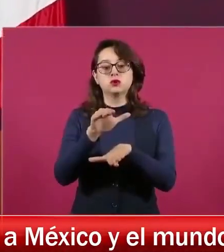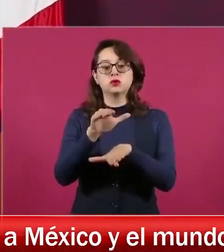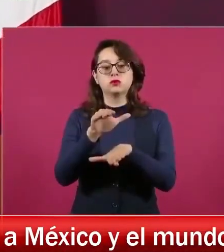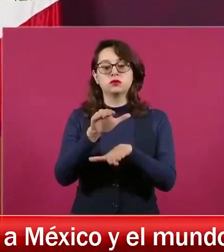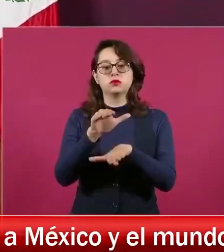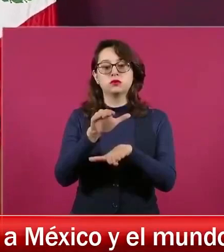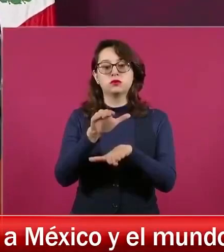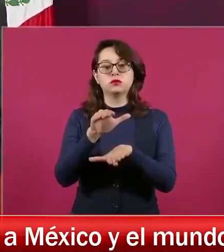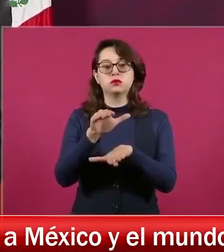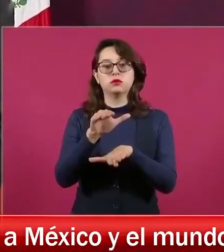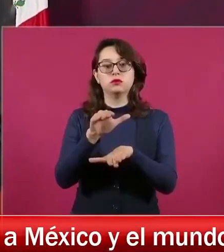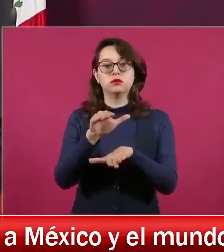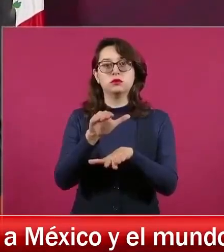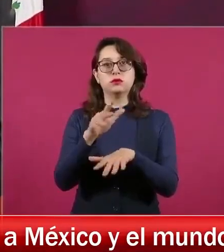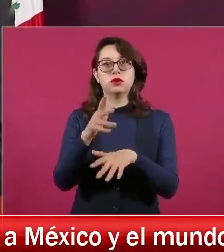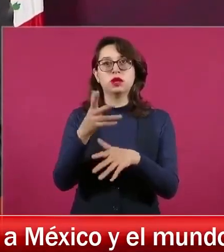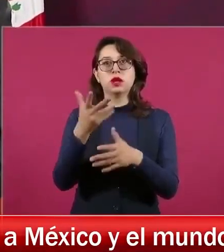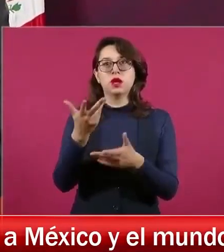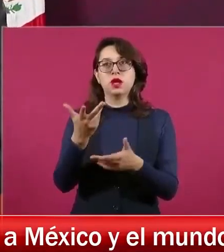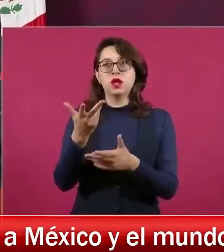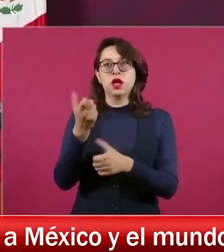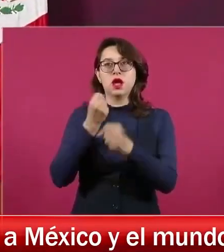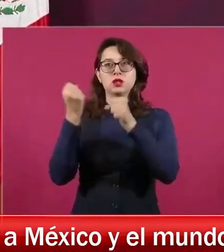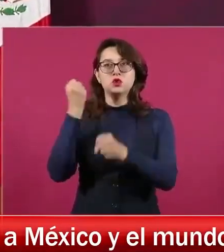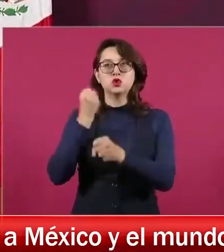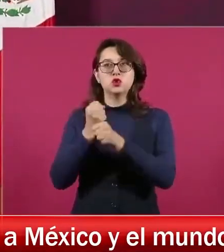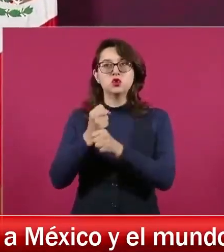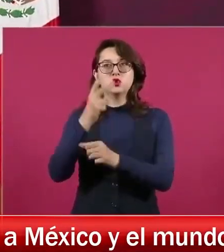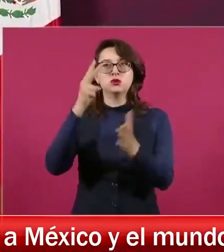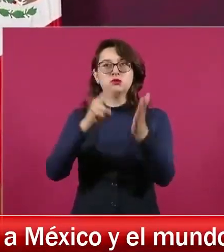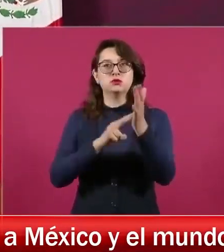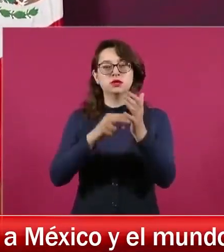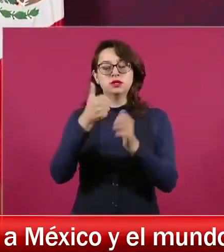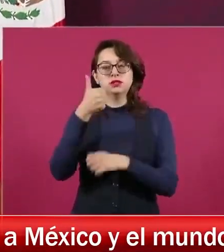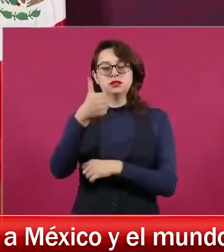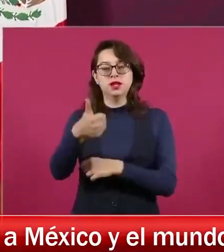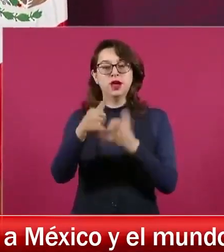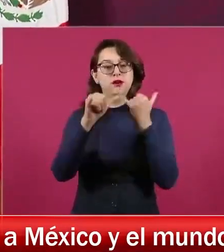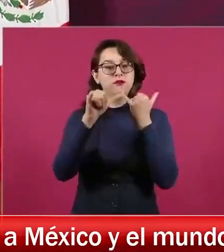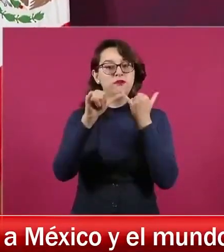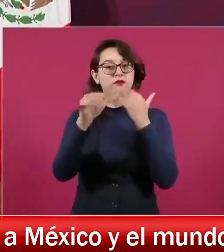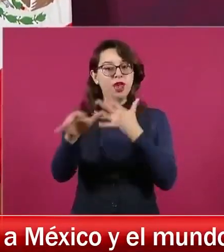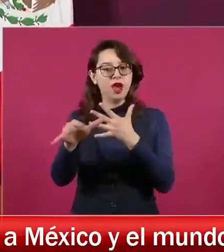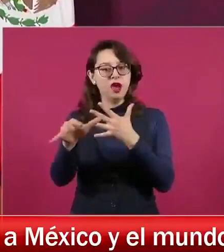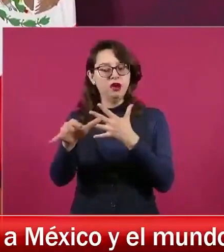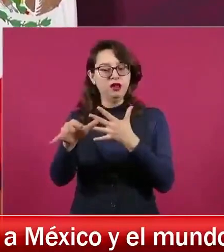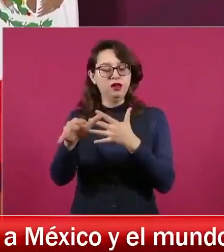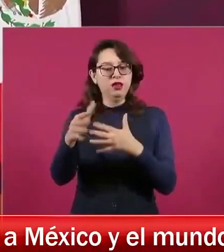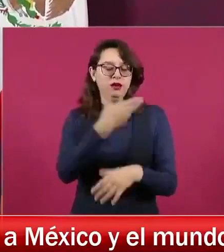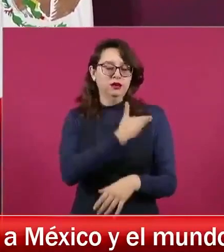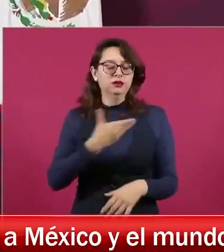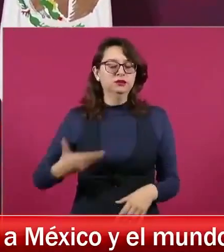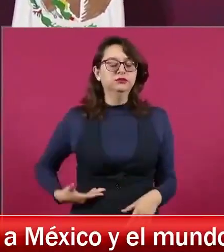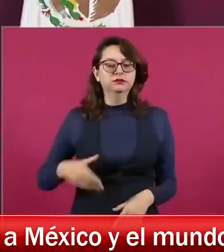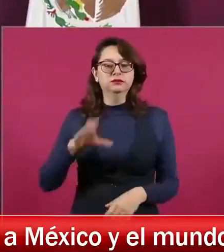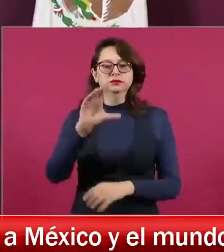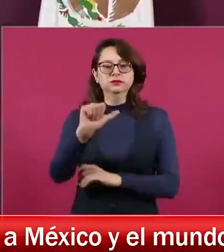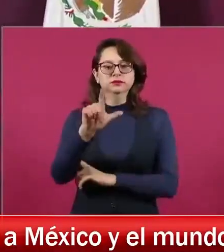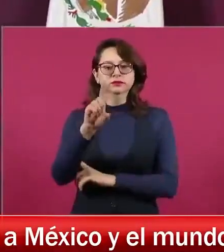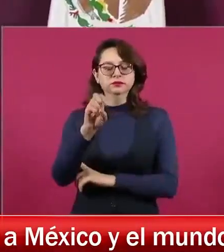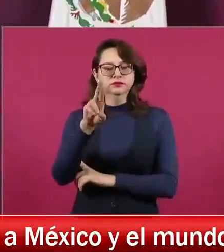el 2006 de cuando impusieron a Calderón